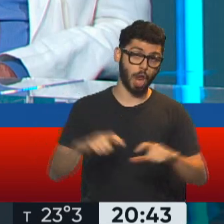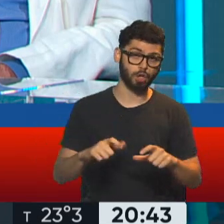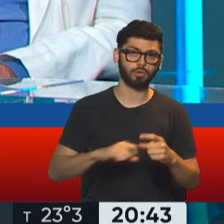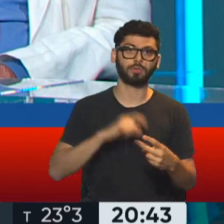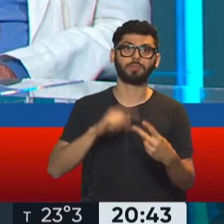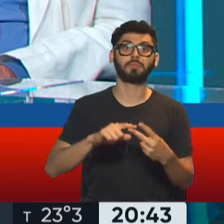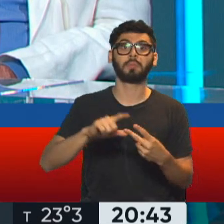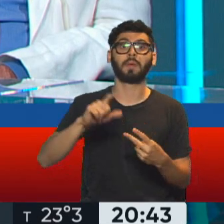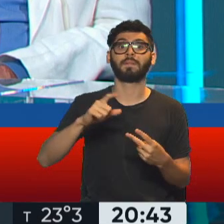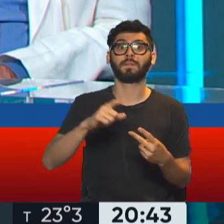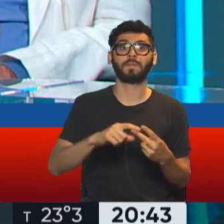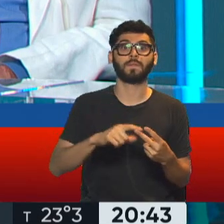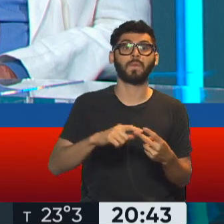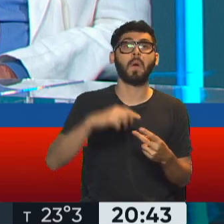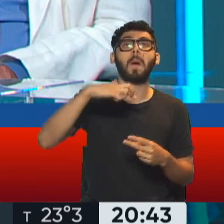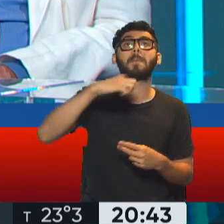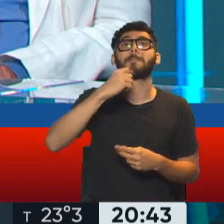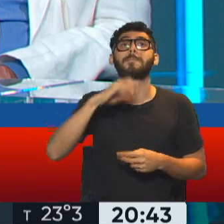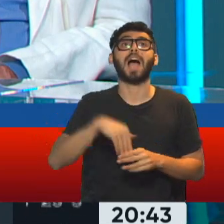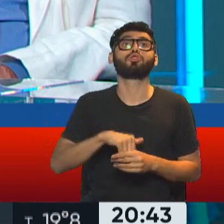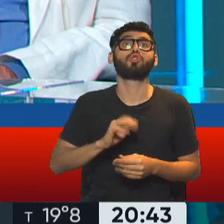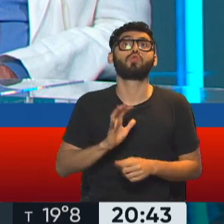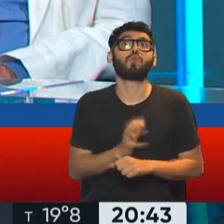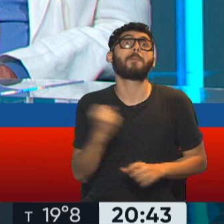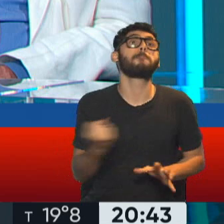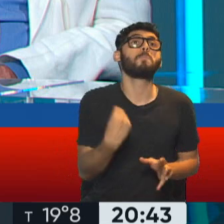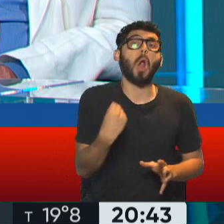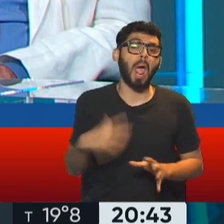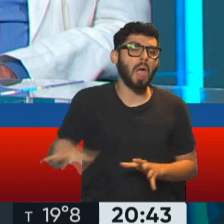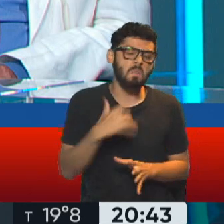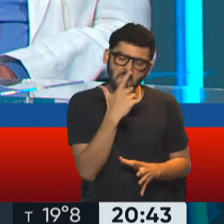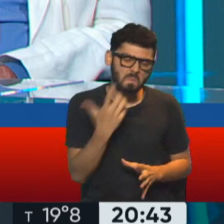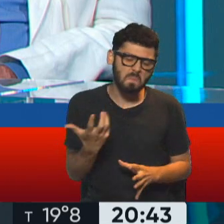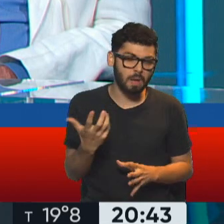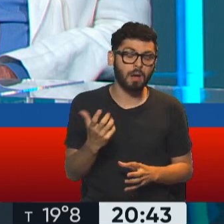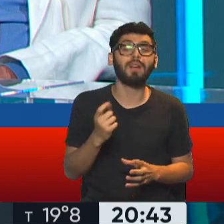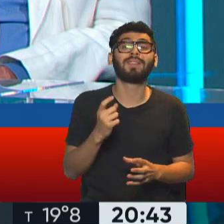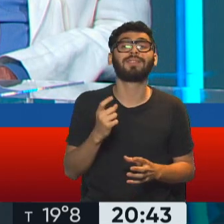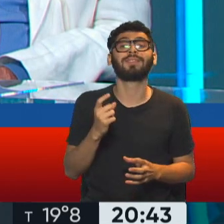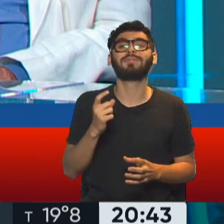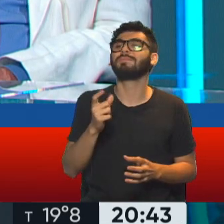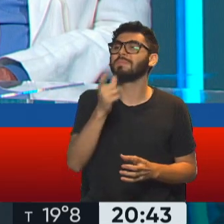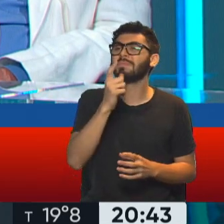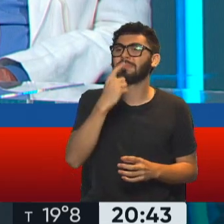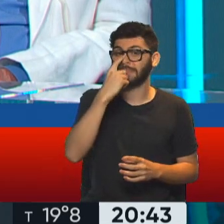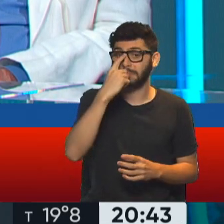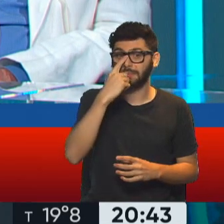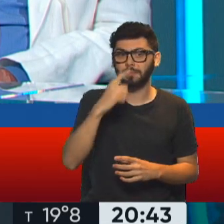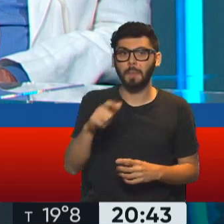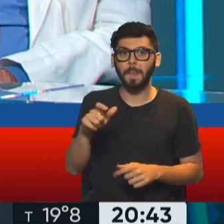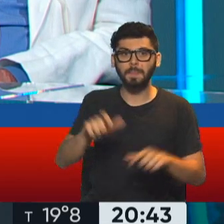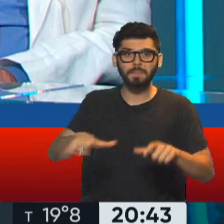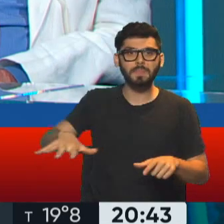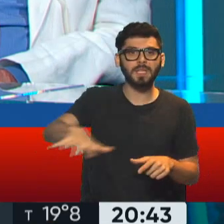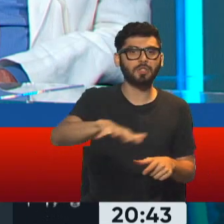las expectativas de qué significaban las PASO, por qué eran importantes. Yo creo que es dar por sentado de que la gente se entiende